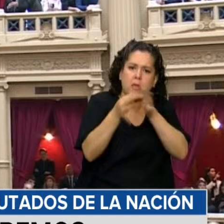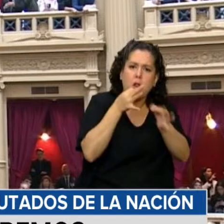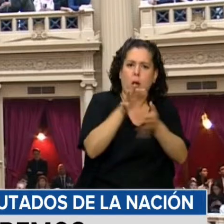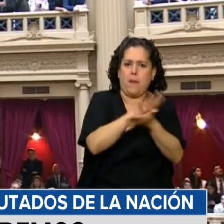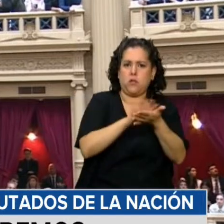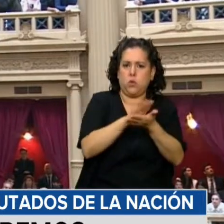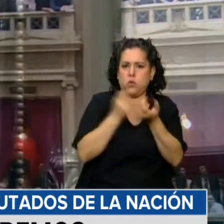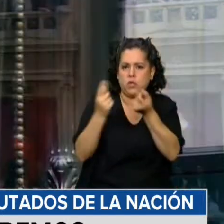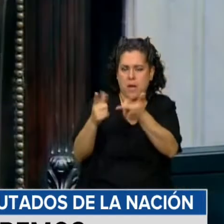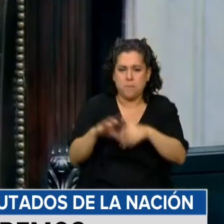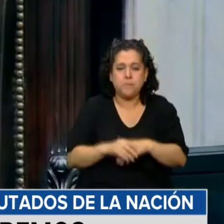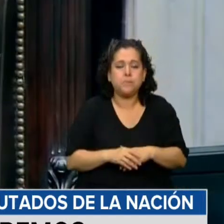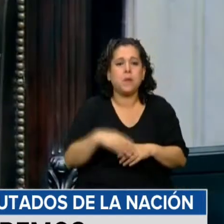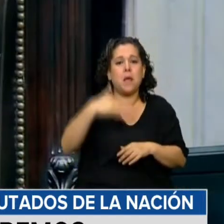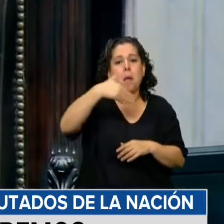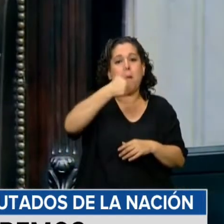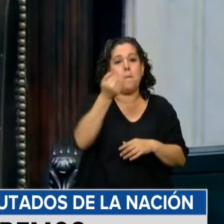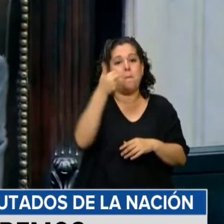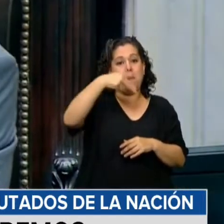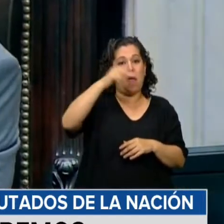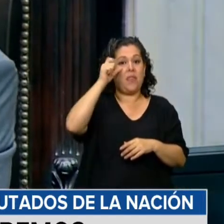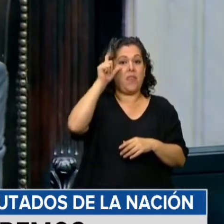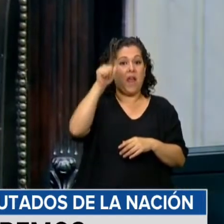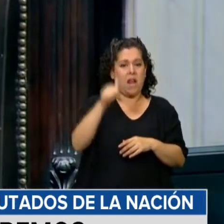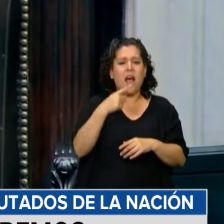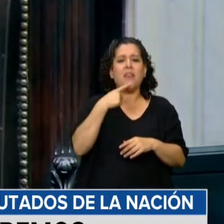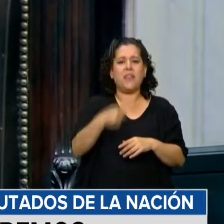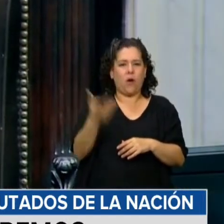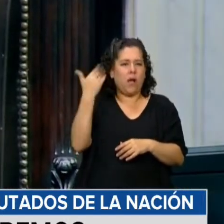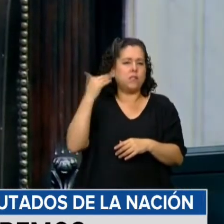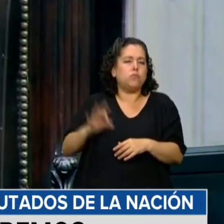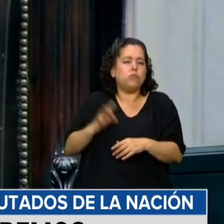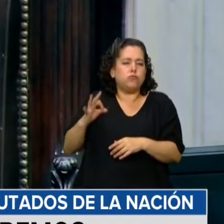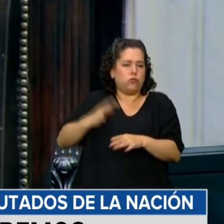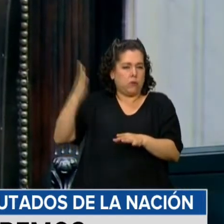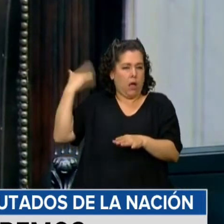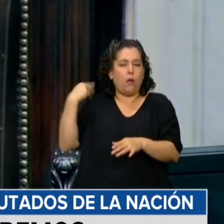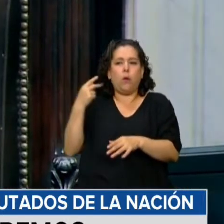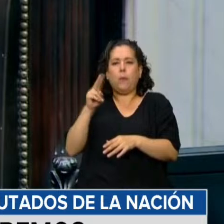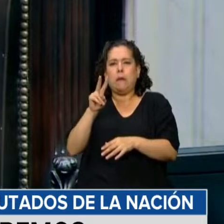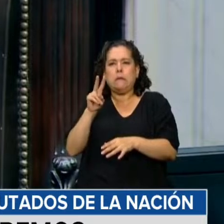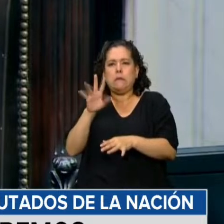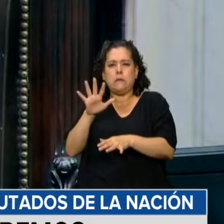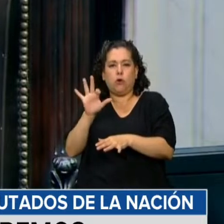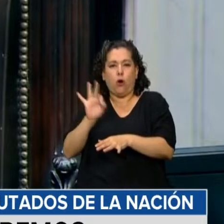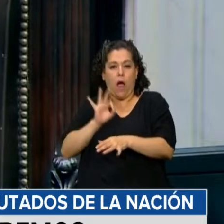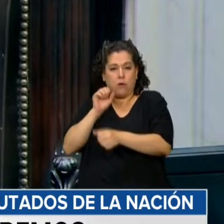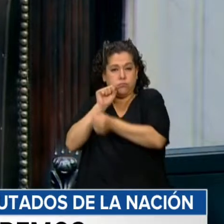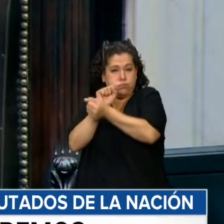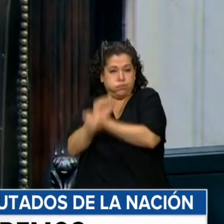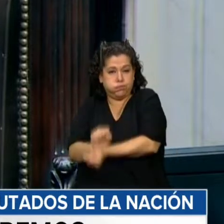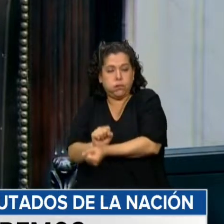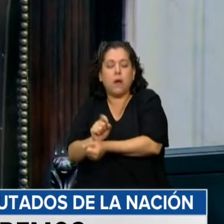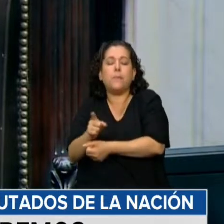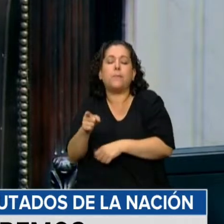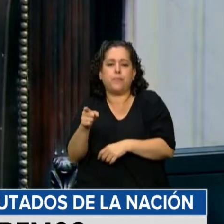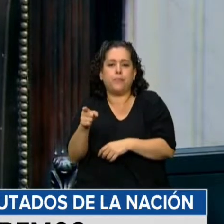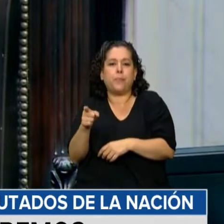Decía Nelson Mandela, después de haber estado encarcelado durante 27 años por luchar contra el